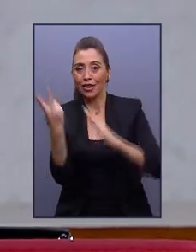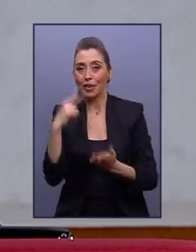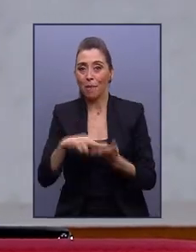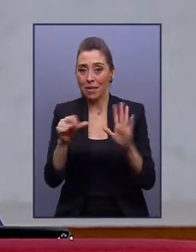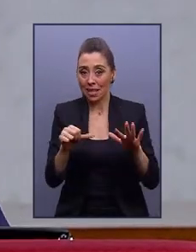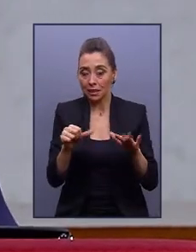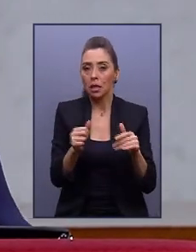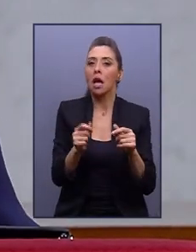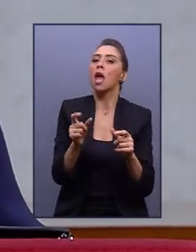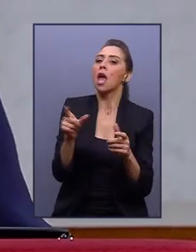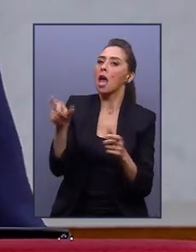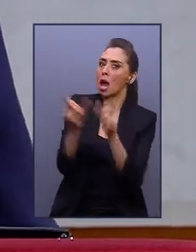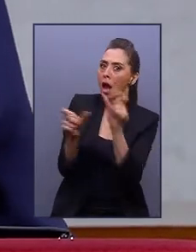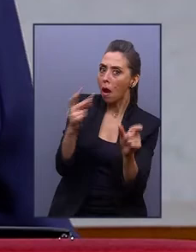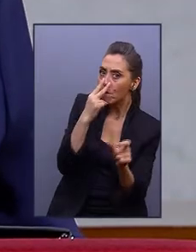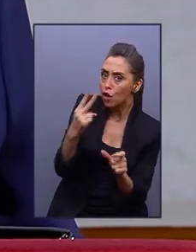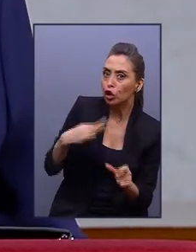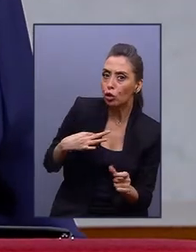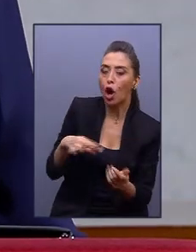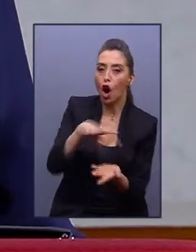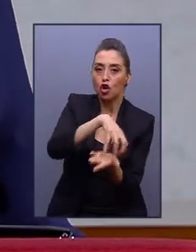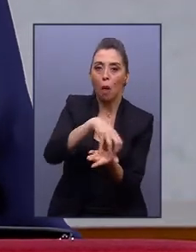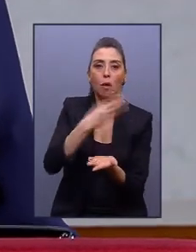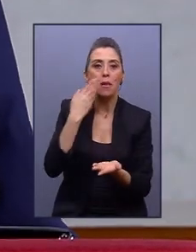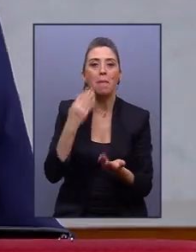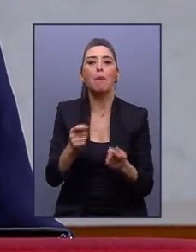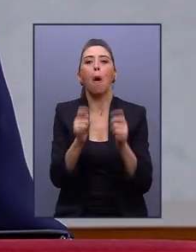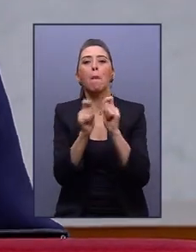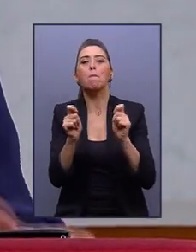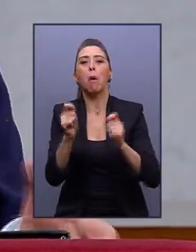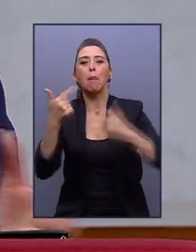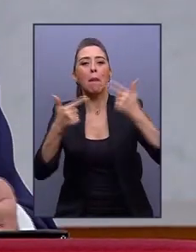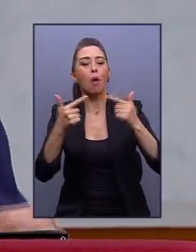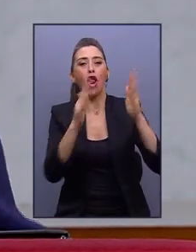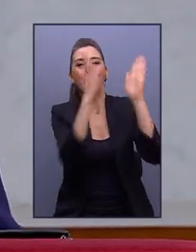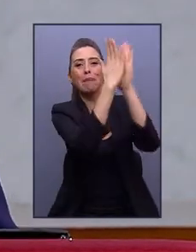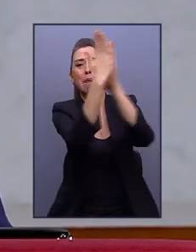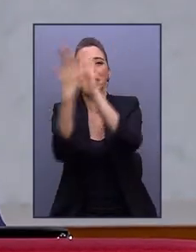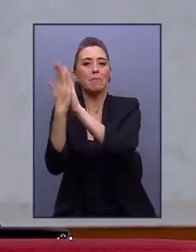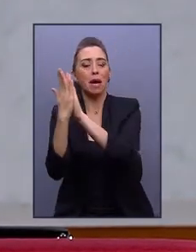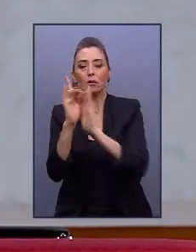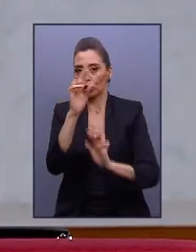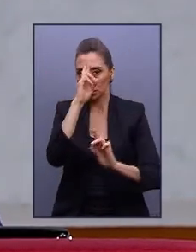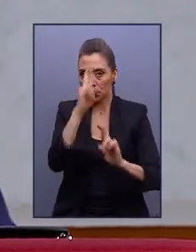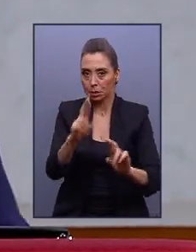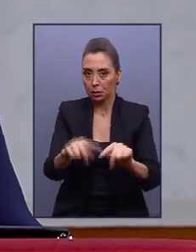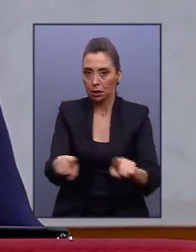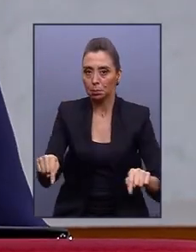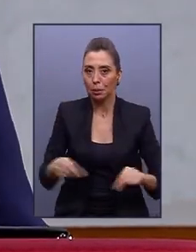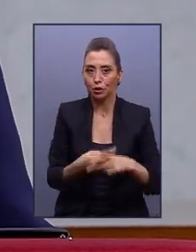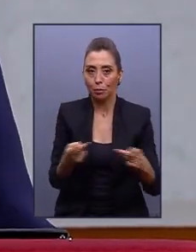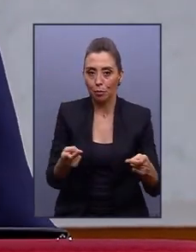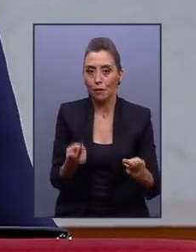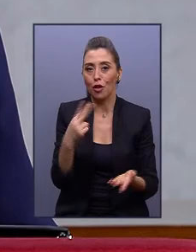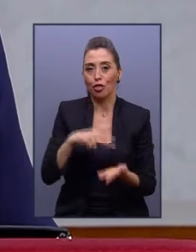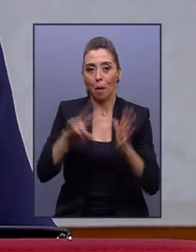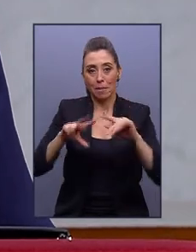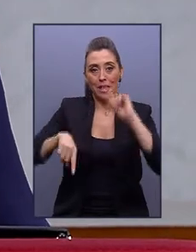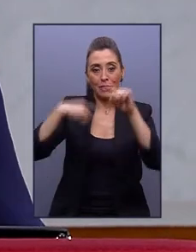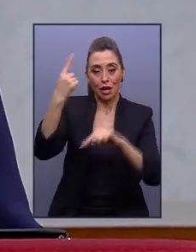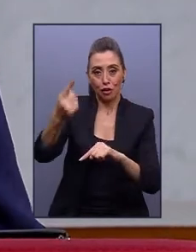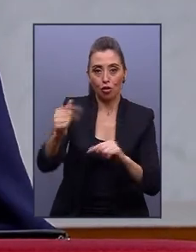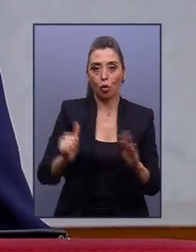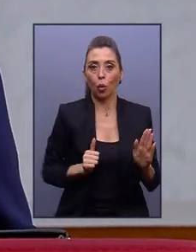importante. Sus comunas más limpias, porque ahora la propaganda deberá respetar estrictamente los espacios públicos. Y el año 2018